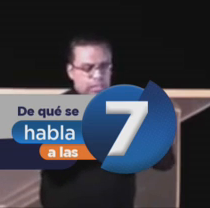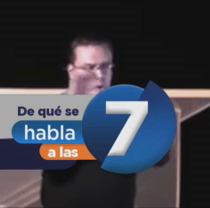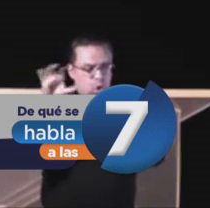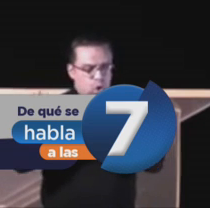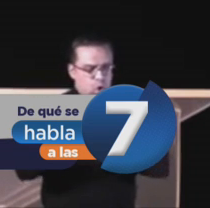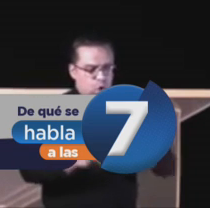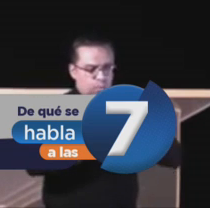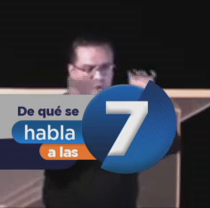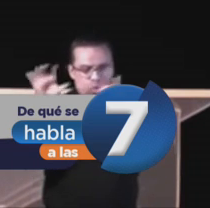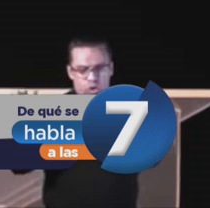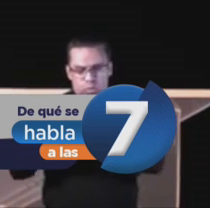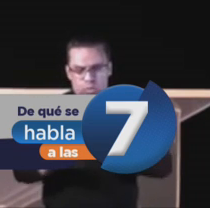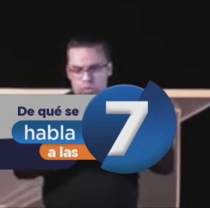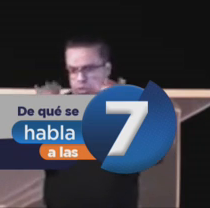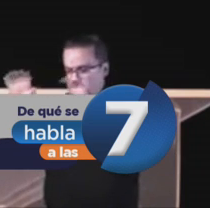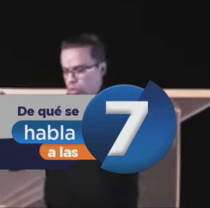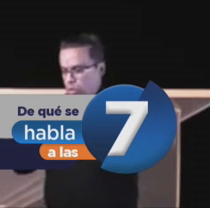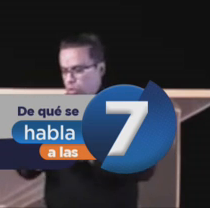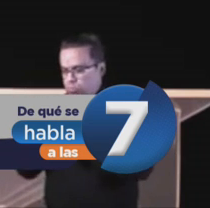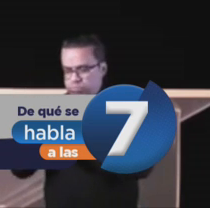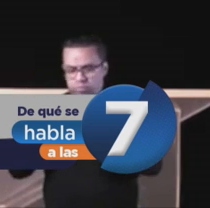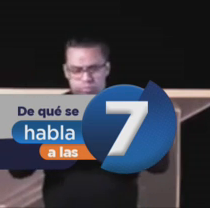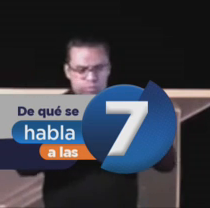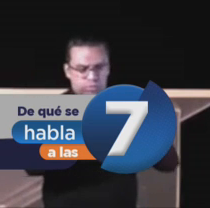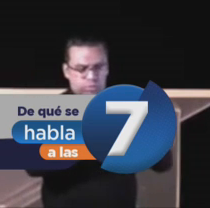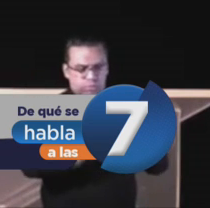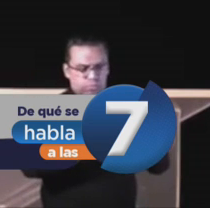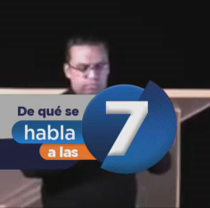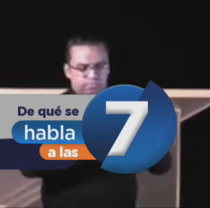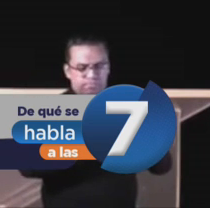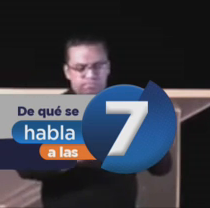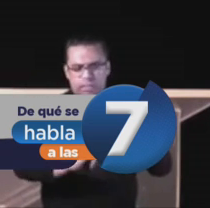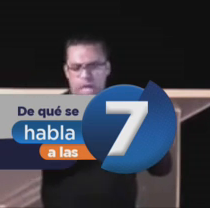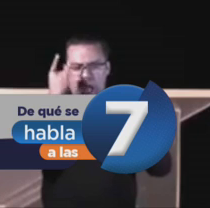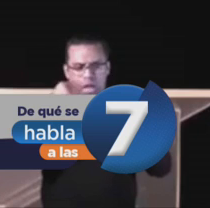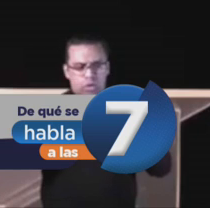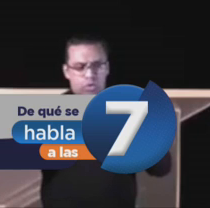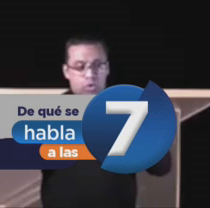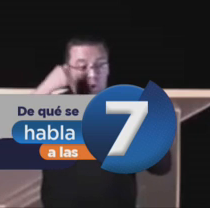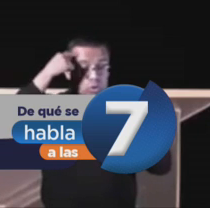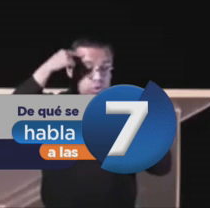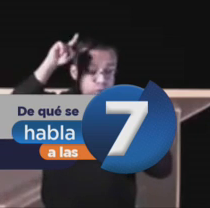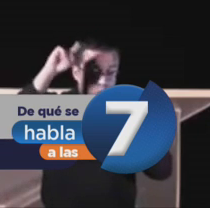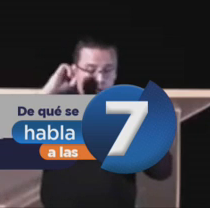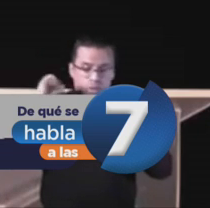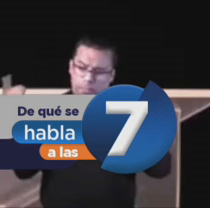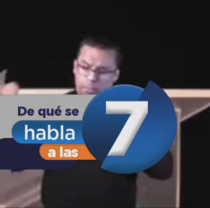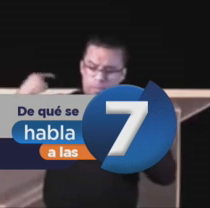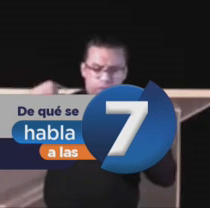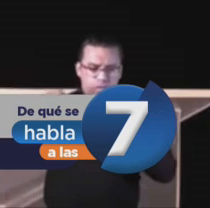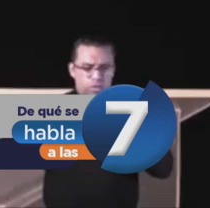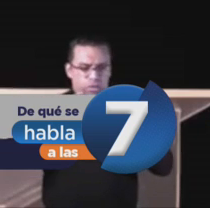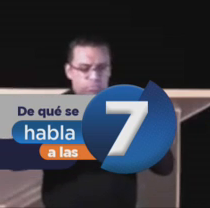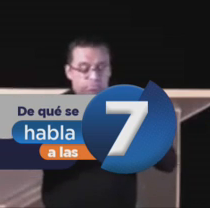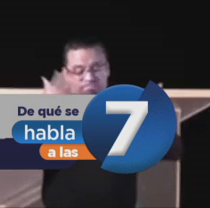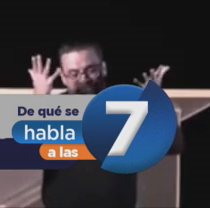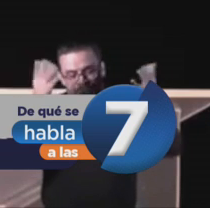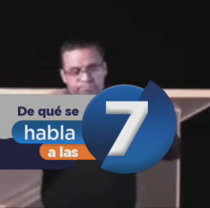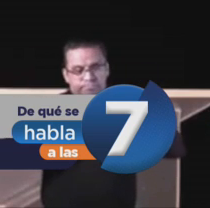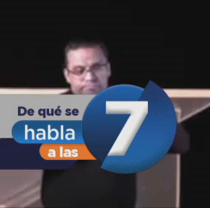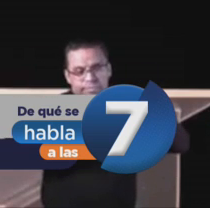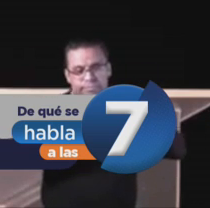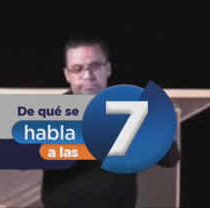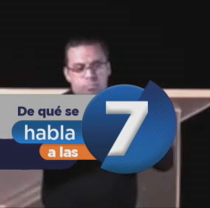reconocemos y aquellas ligadas a ellas que por alguna razón involuntaria se nos haya podido escapar.